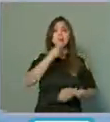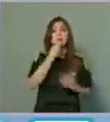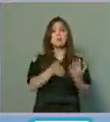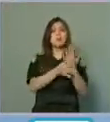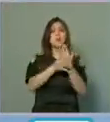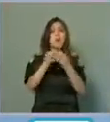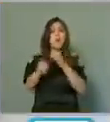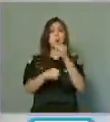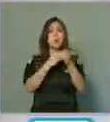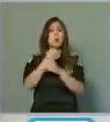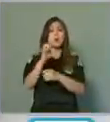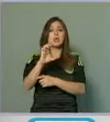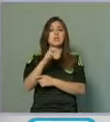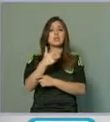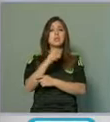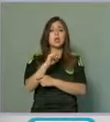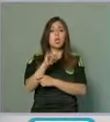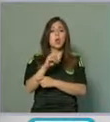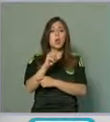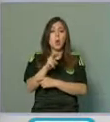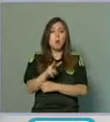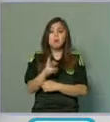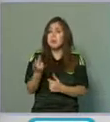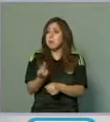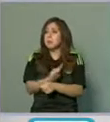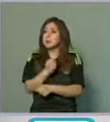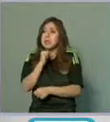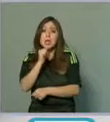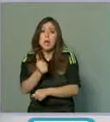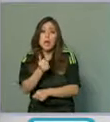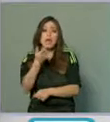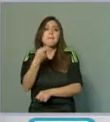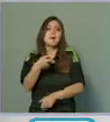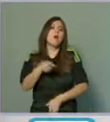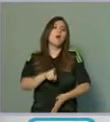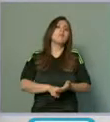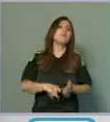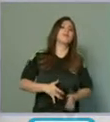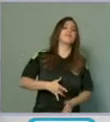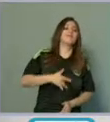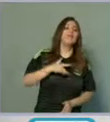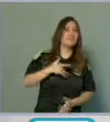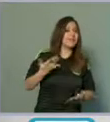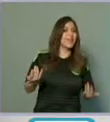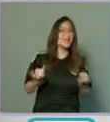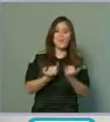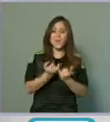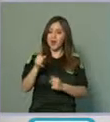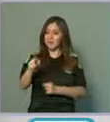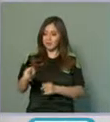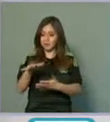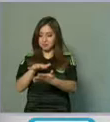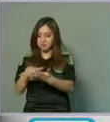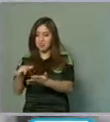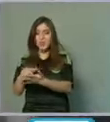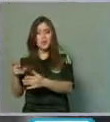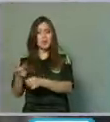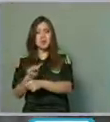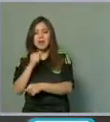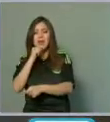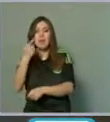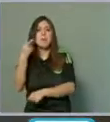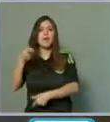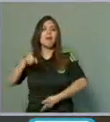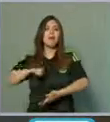porque solo pasan los sentimientos. Exacto. Pero a veces así es nuestra vida, ¿no? No pasa nada, pero tenemos los sentimientos y es nuestra como que un retrato de